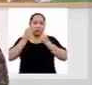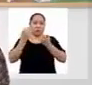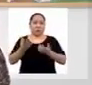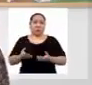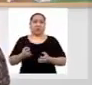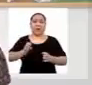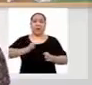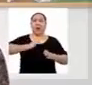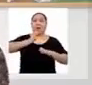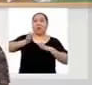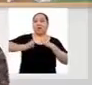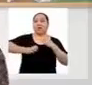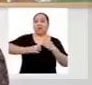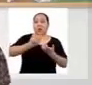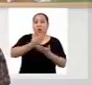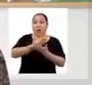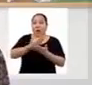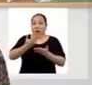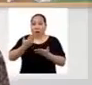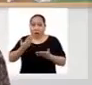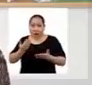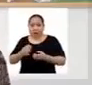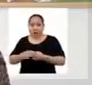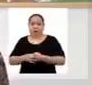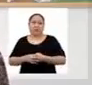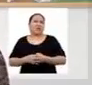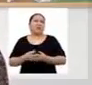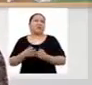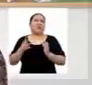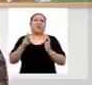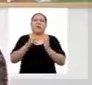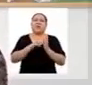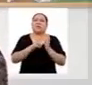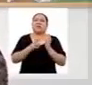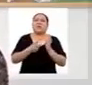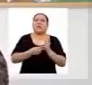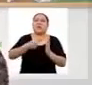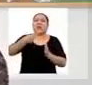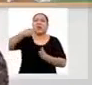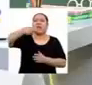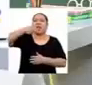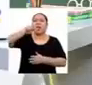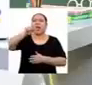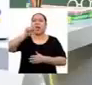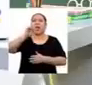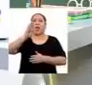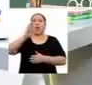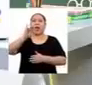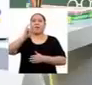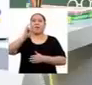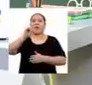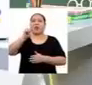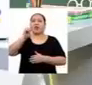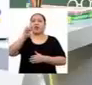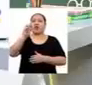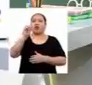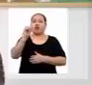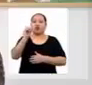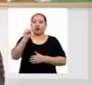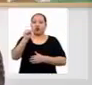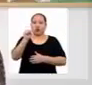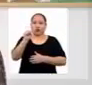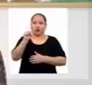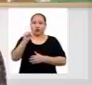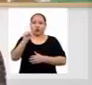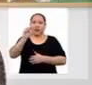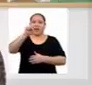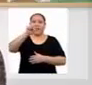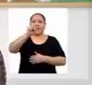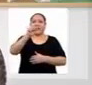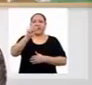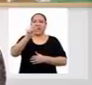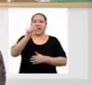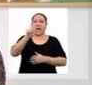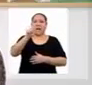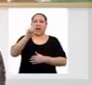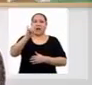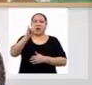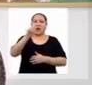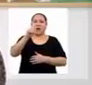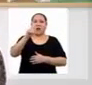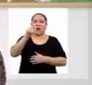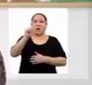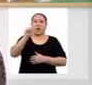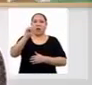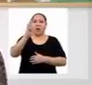emociones. Antes que nada, ¿qué son los hábitos saludables? Buena pregunta. Un estudio realizado por